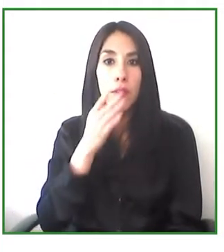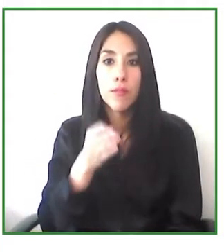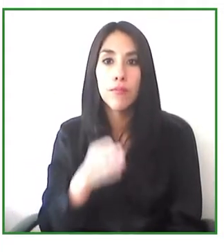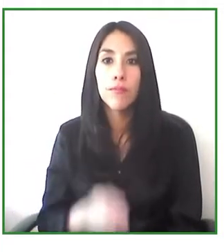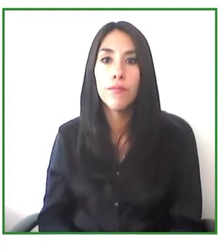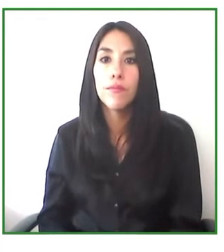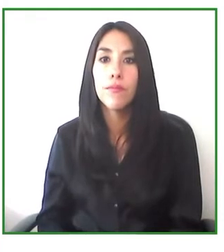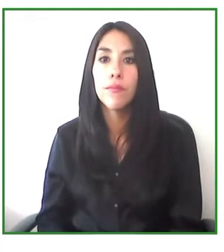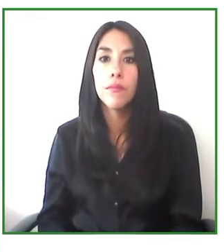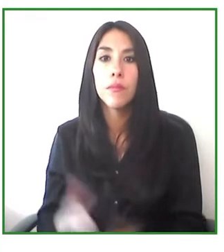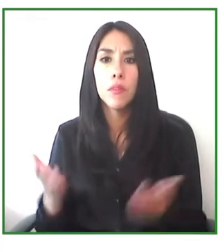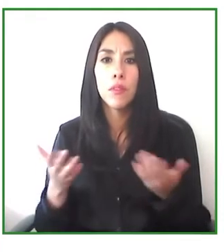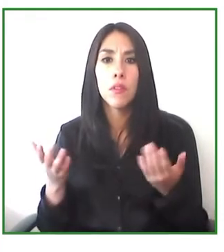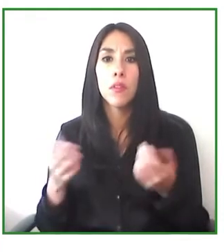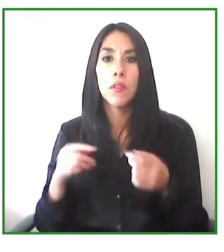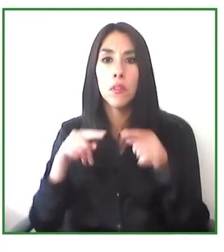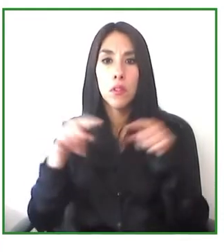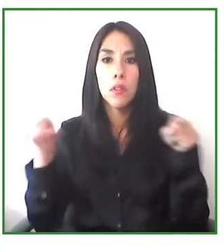cómo funciona el Centro Relevo.